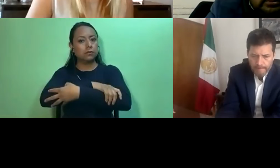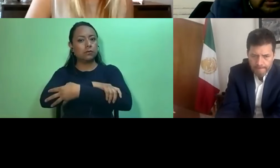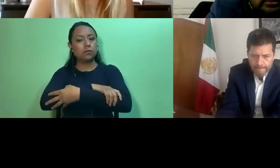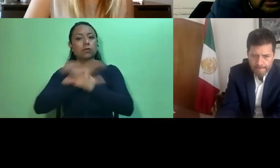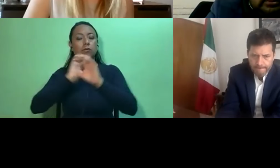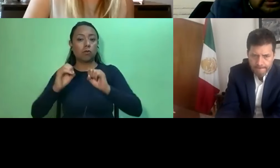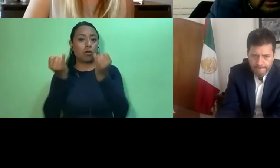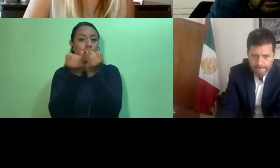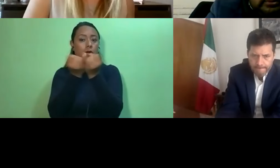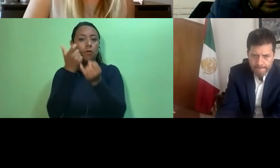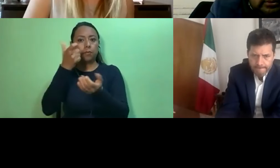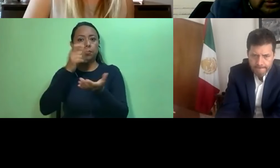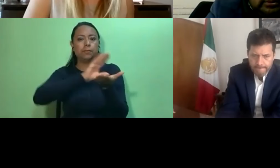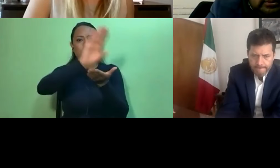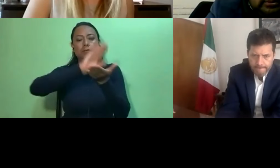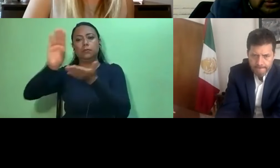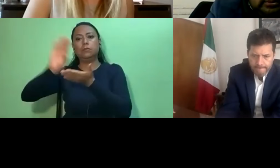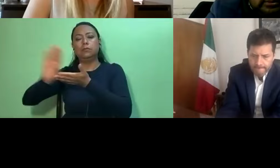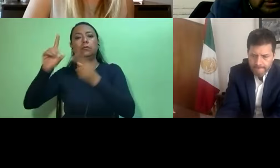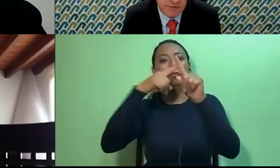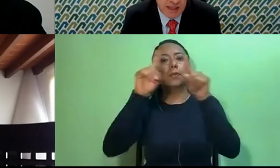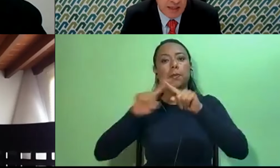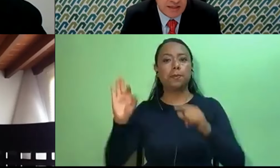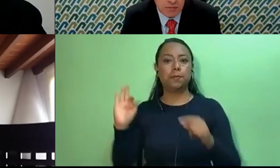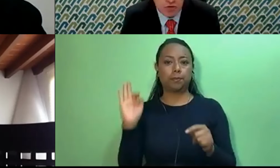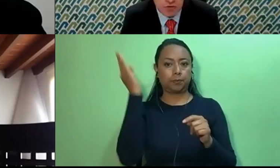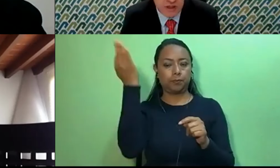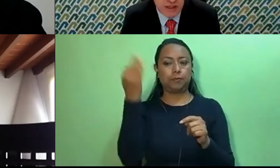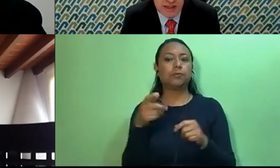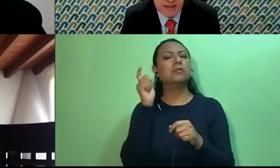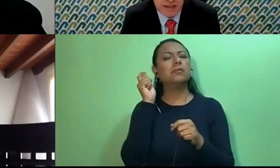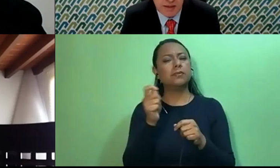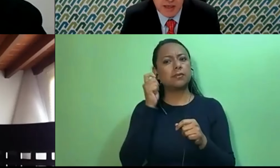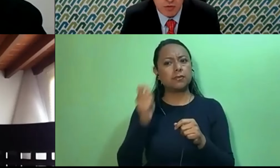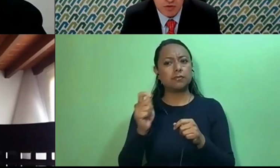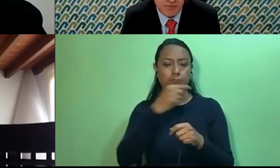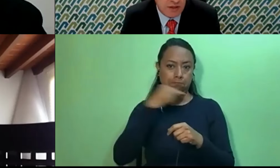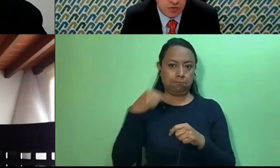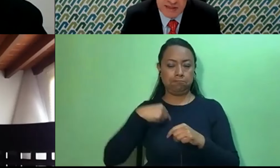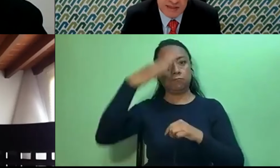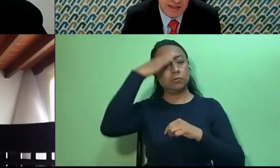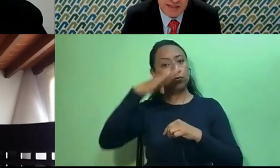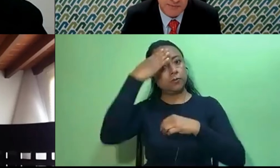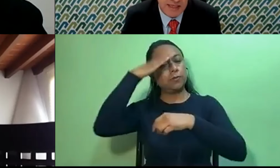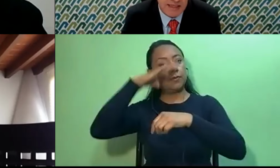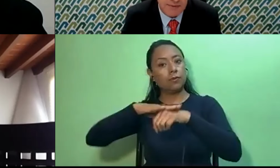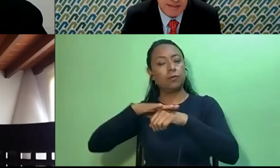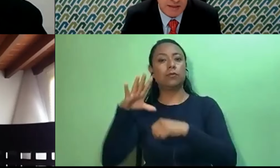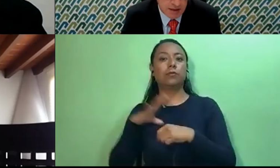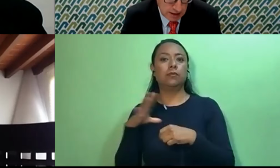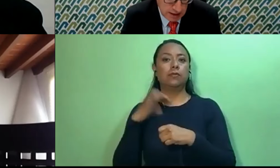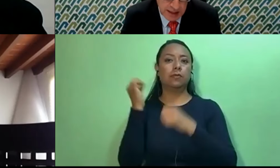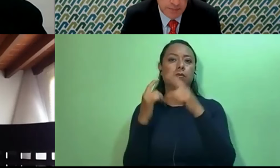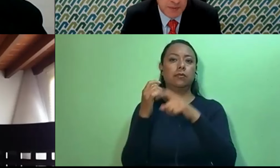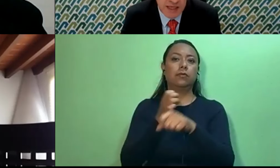redistribución entre las entidades federativas. Esto significa, y estamos conscientes de que para unos efectos unas entidades